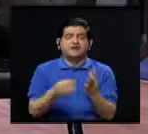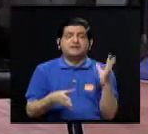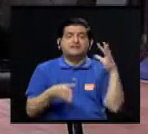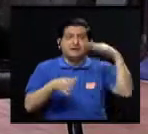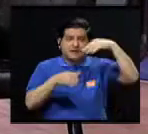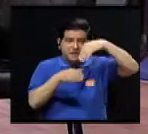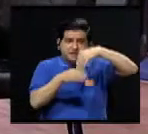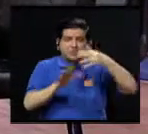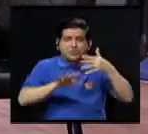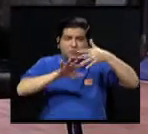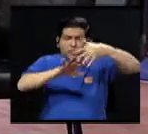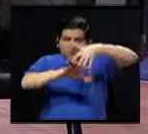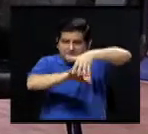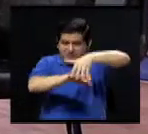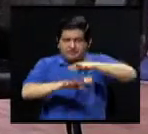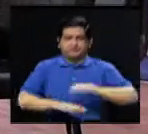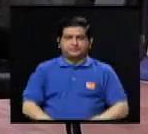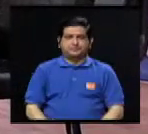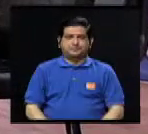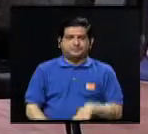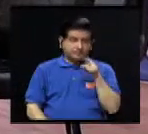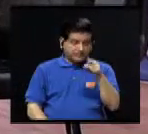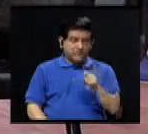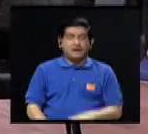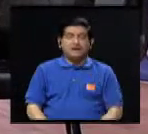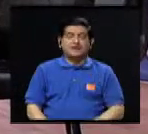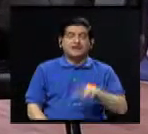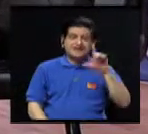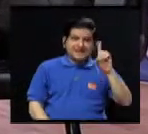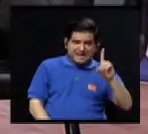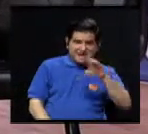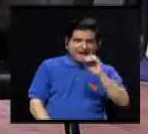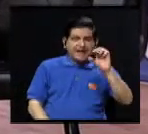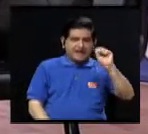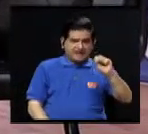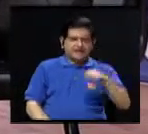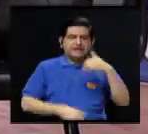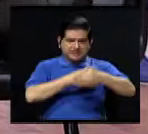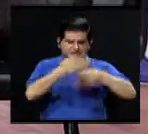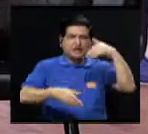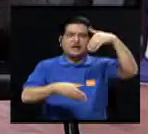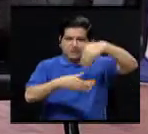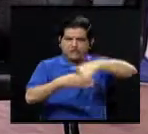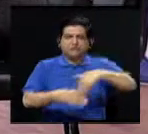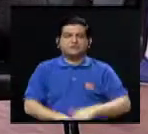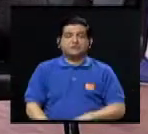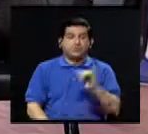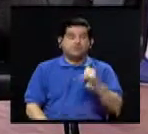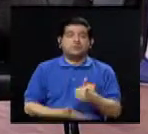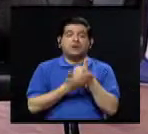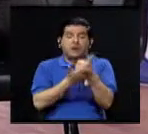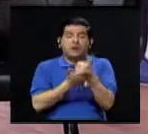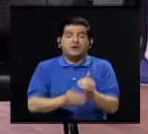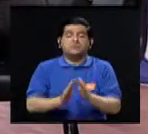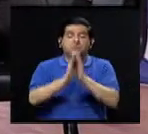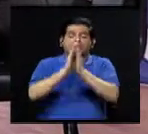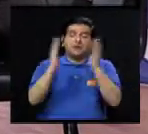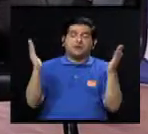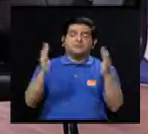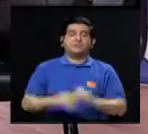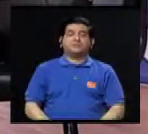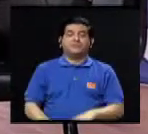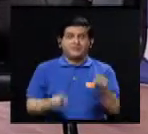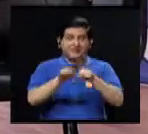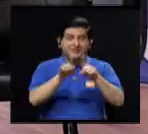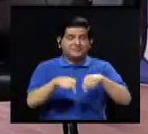integrarnos, ¿verdad? Y que ellas, Dani y Sarita, también se integraran en el proceso. Eso también abre puertas y abre